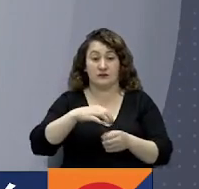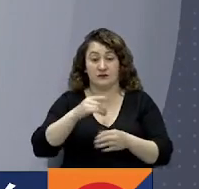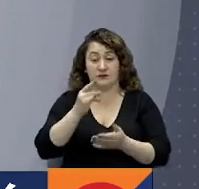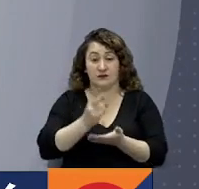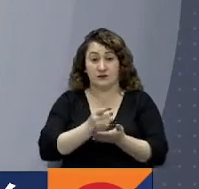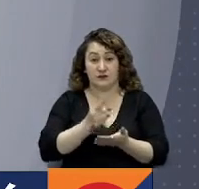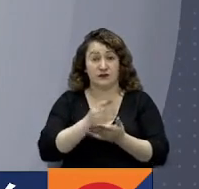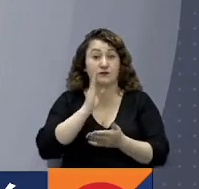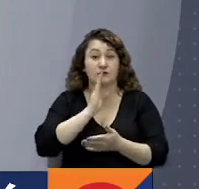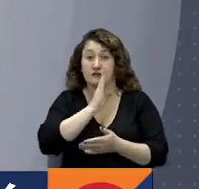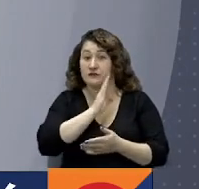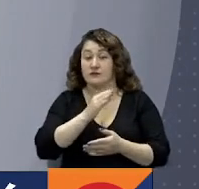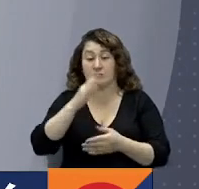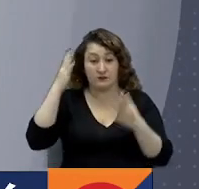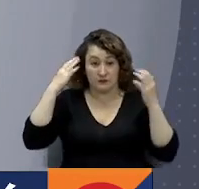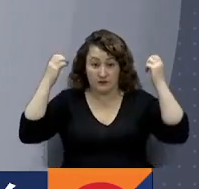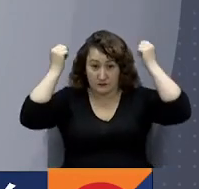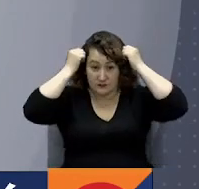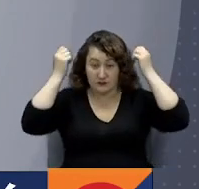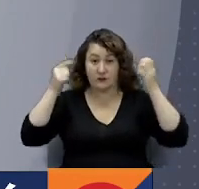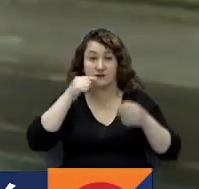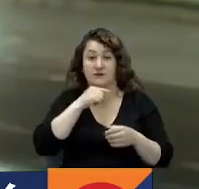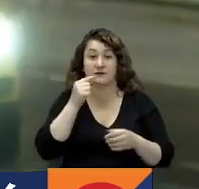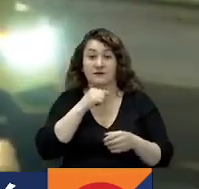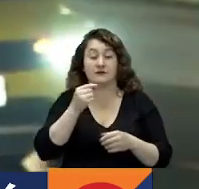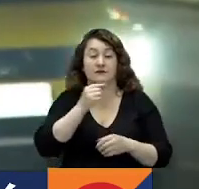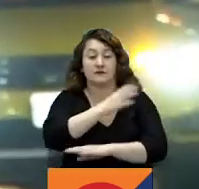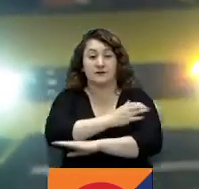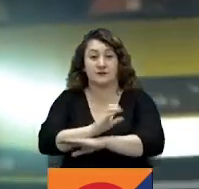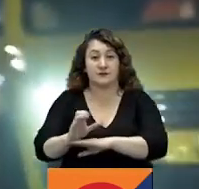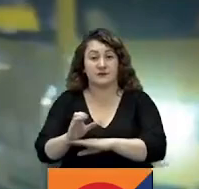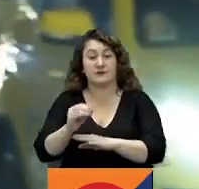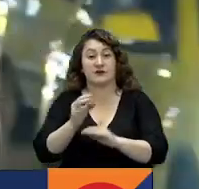Cristóbal, Santa Fe, La Candelaria y Usaquén.